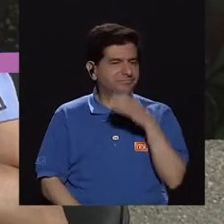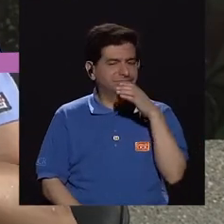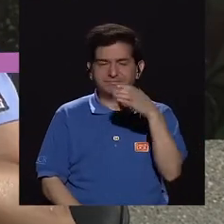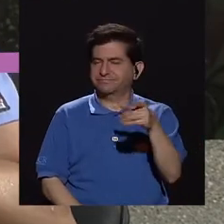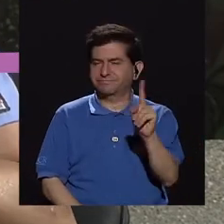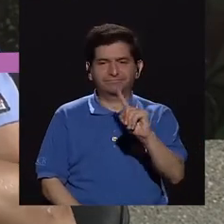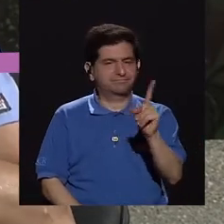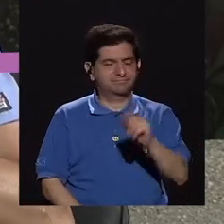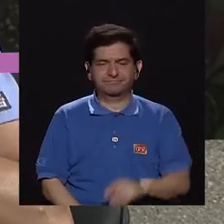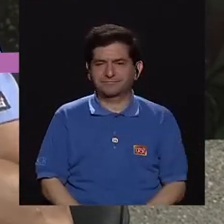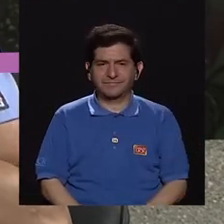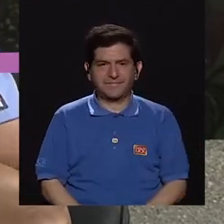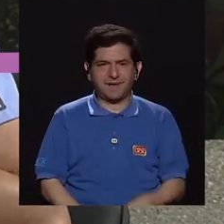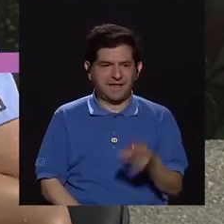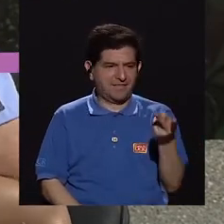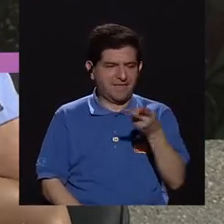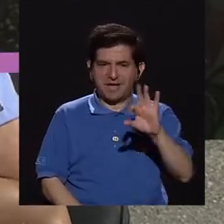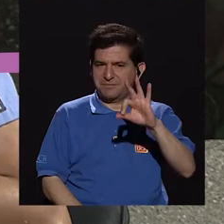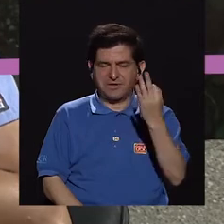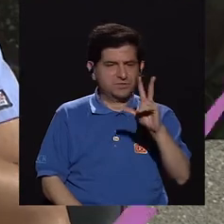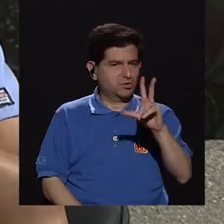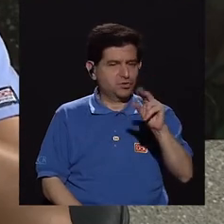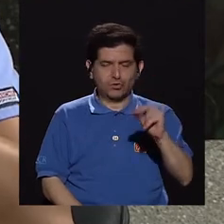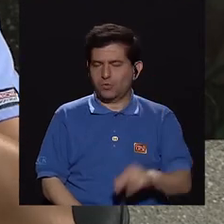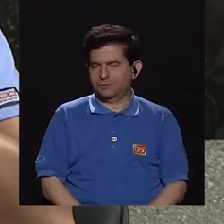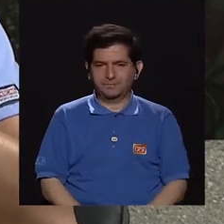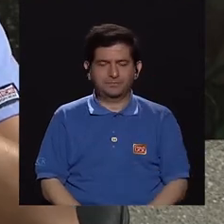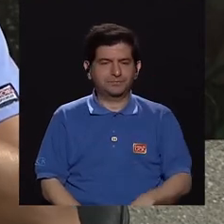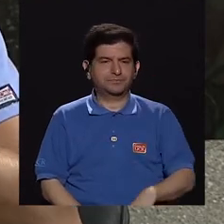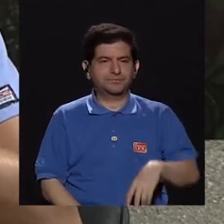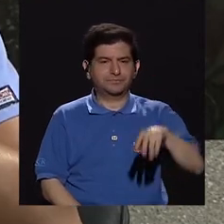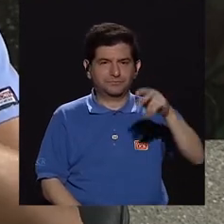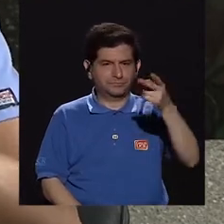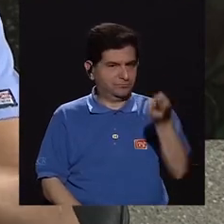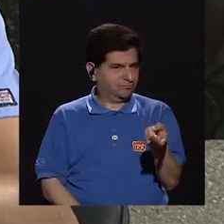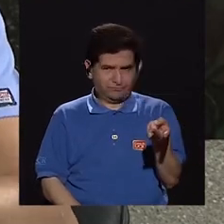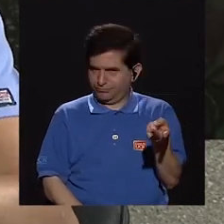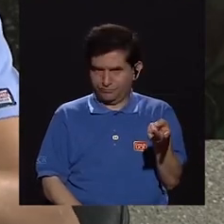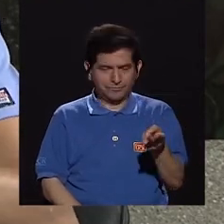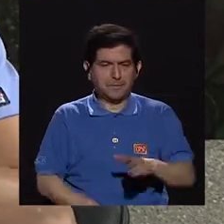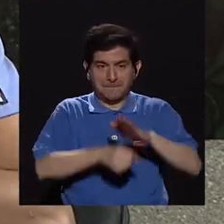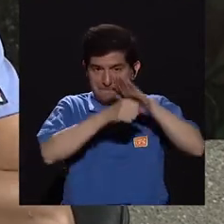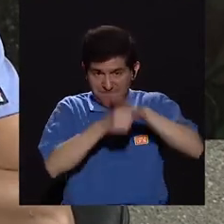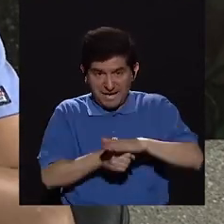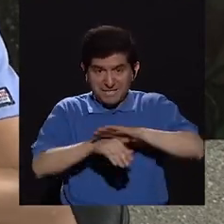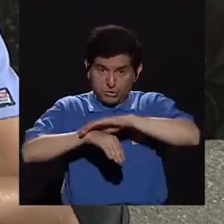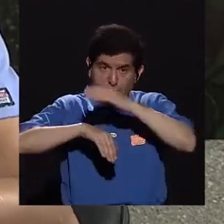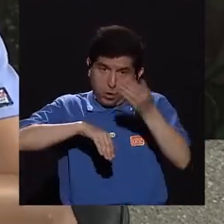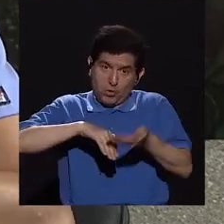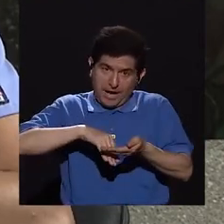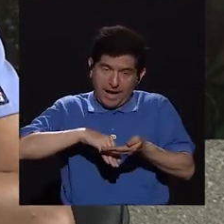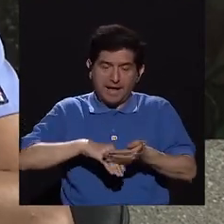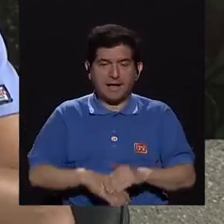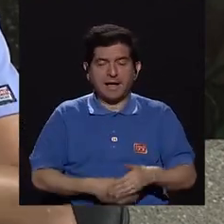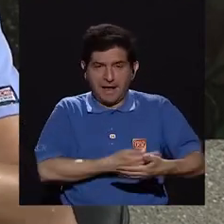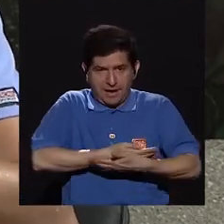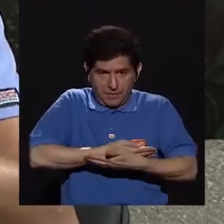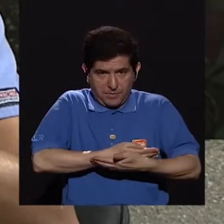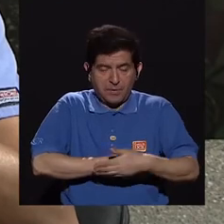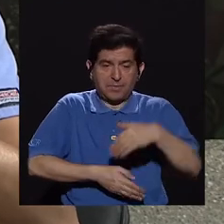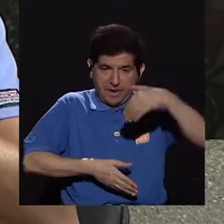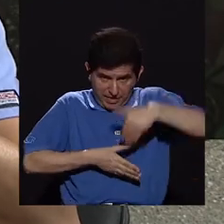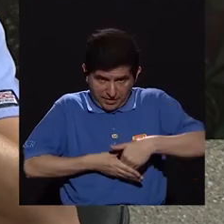es recomendable ninguna de las dos posturas, ni boca abajo porque presionamos el volumen que tenemos, ¿verdad?, que es el bebé,